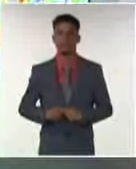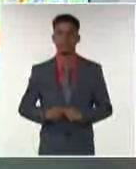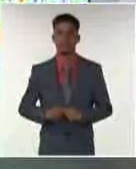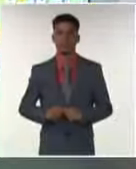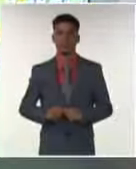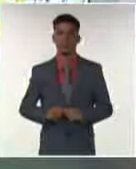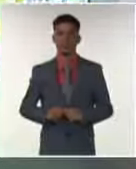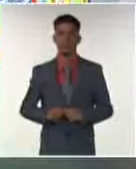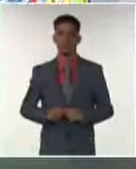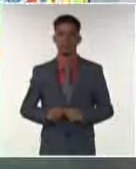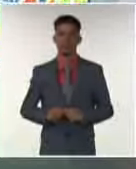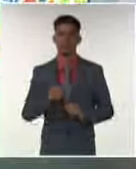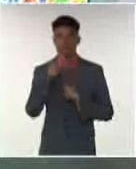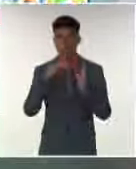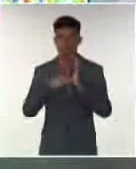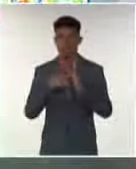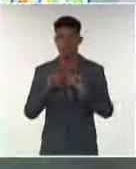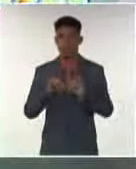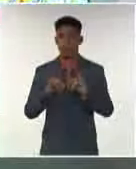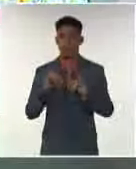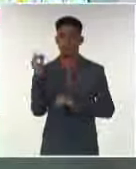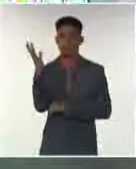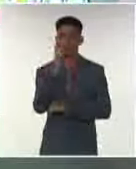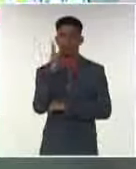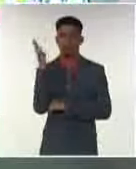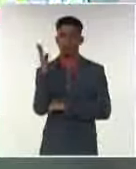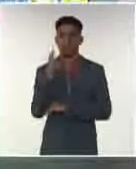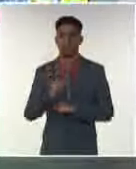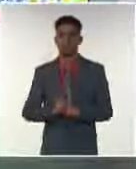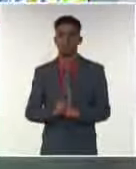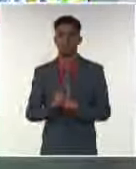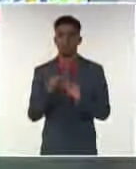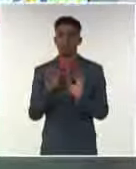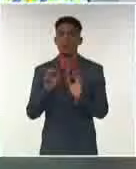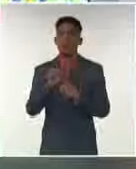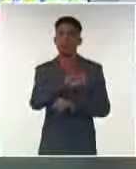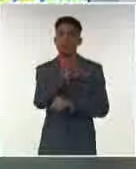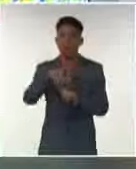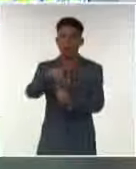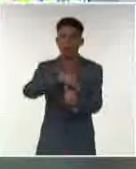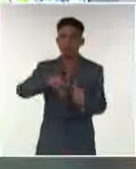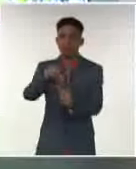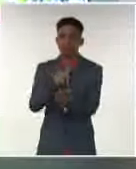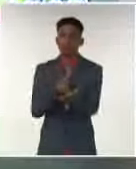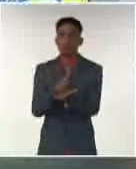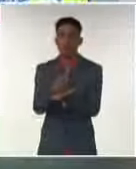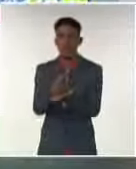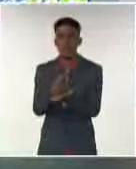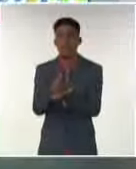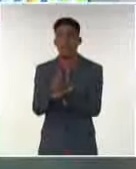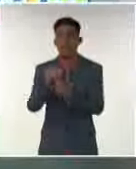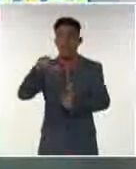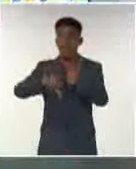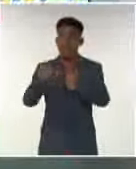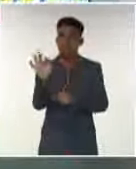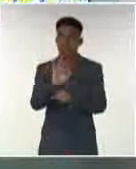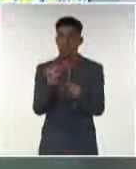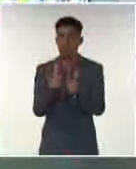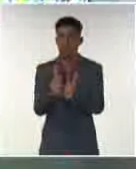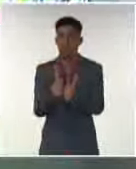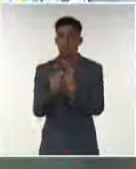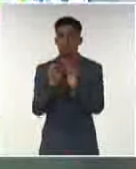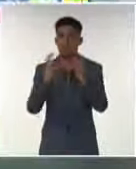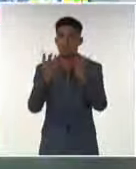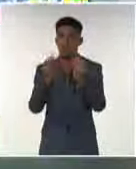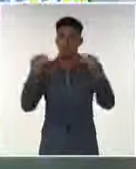Buenas tardes un área de tiempo inestable sobre el mar Caribe occidental continúa generando abundante y desorganizada actividad de nublados con